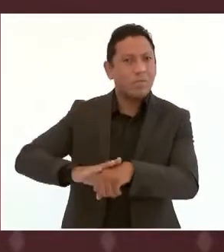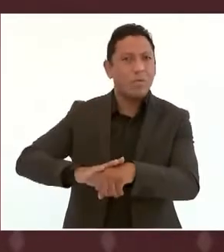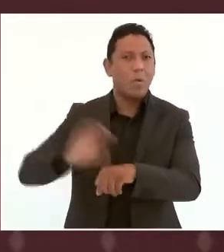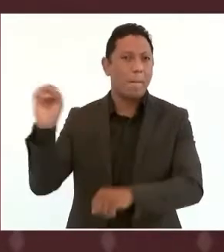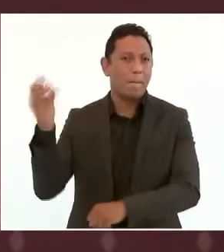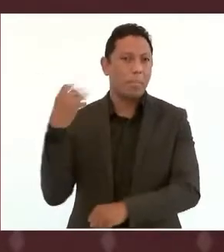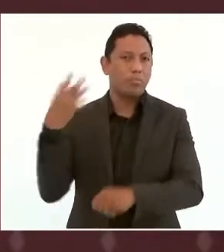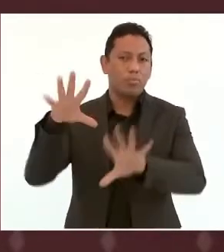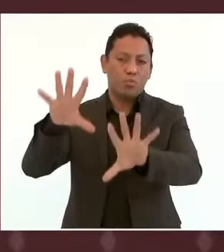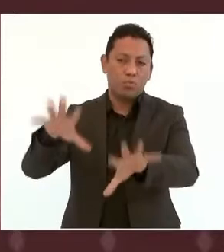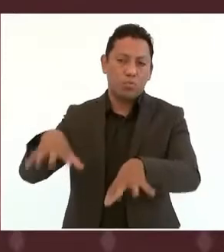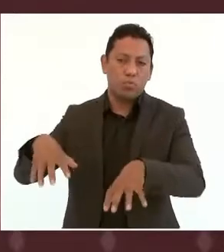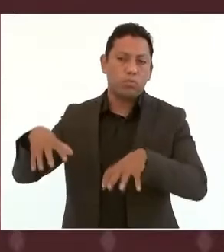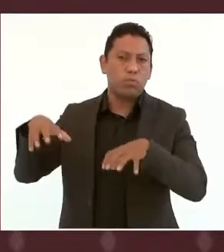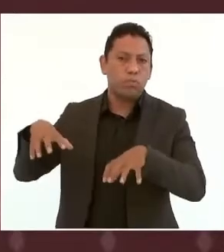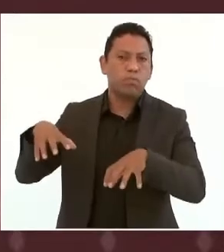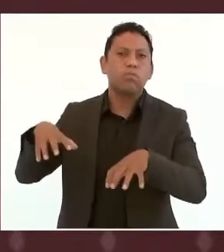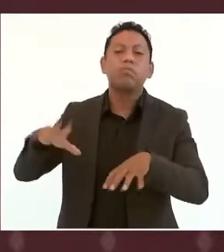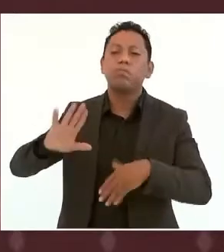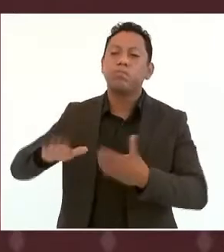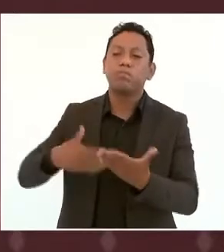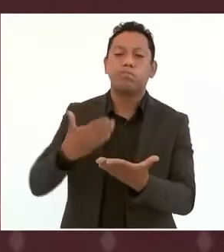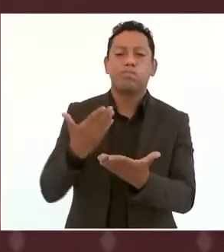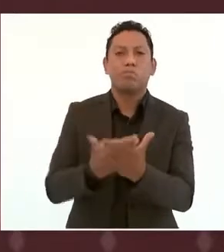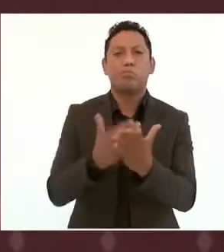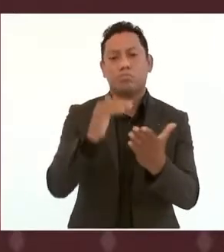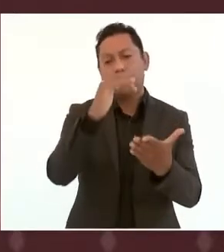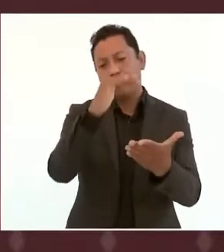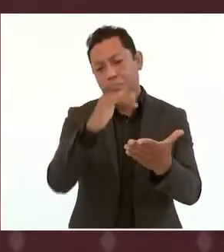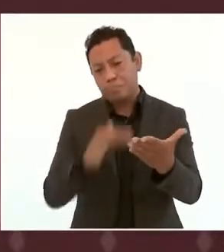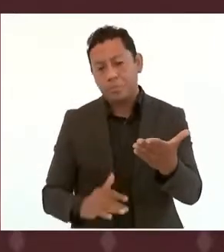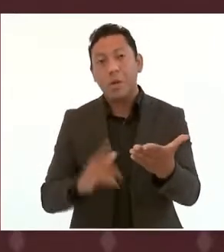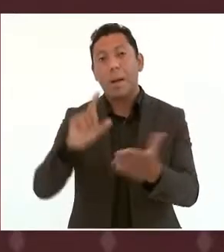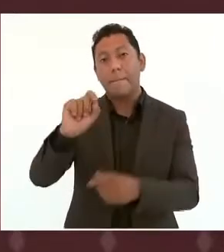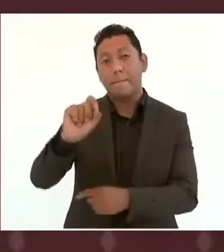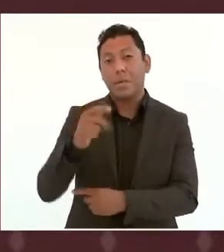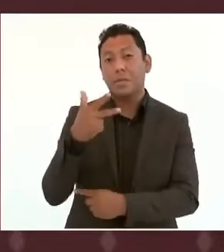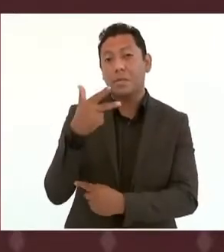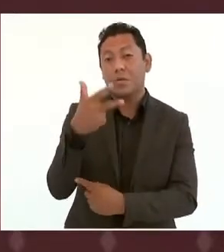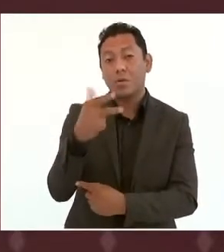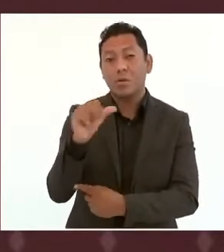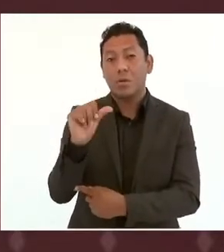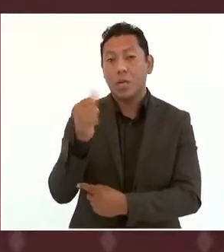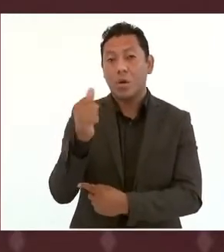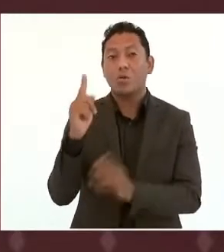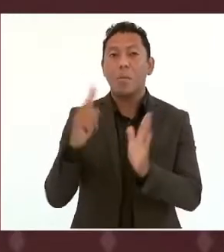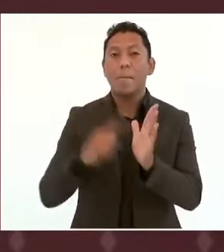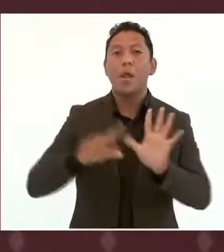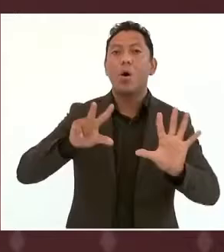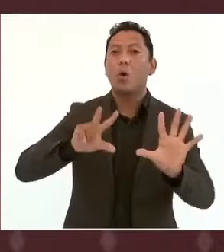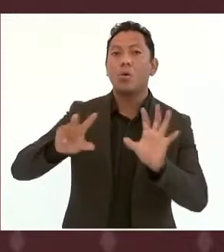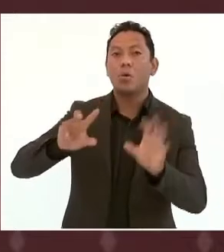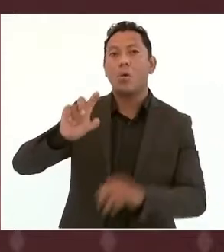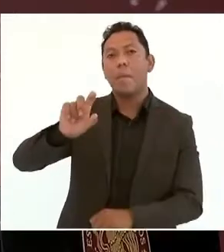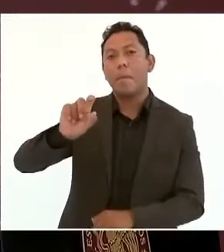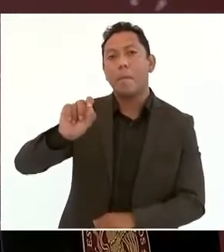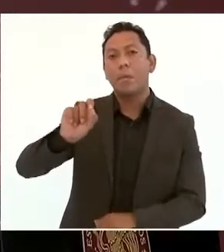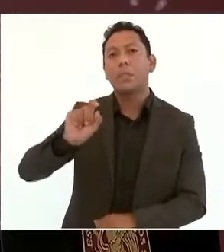asamblea y levantar un acta el día 28 de agosto de